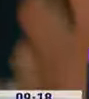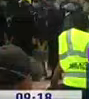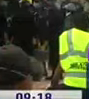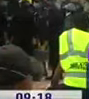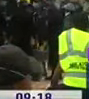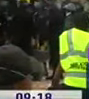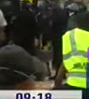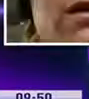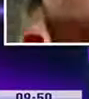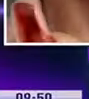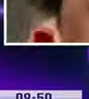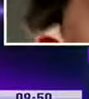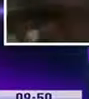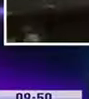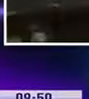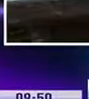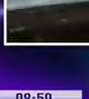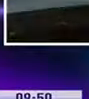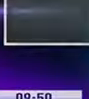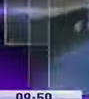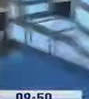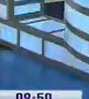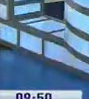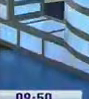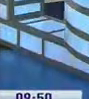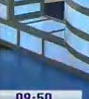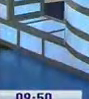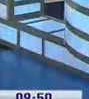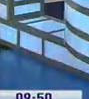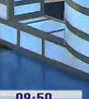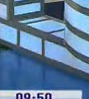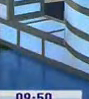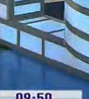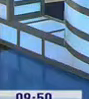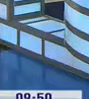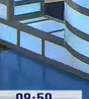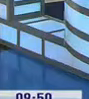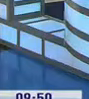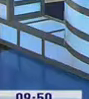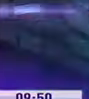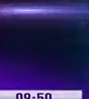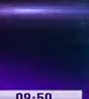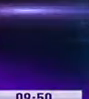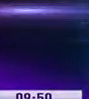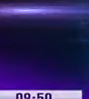Ya venimos con Planeta Viral. Es interesantísimo, así que no se vayan. Ya regresamos.